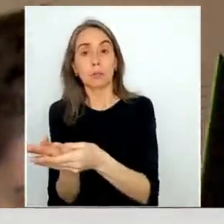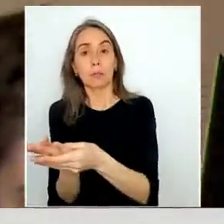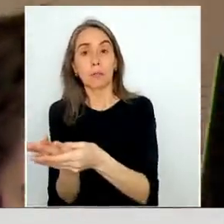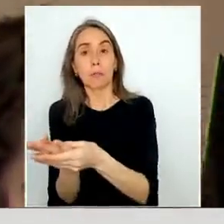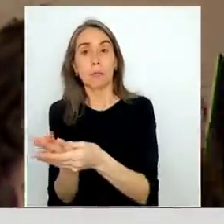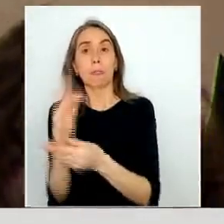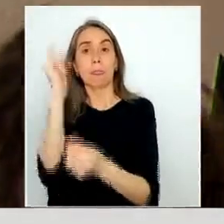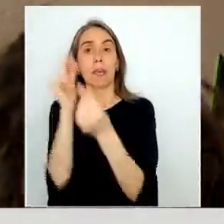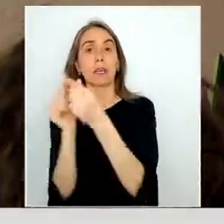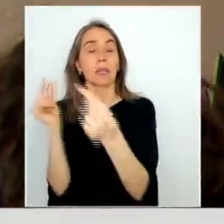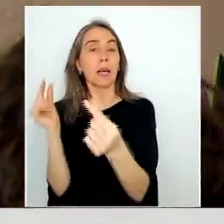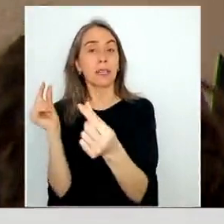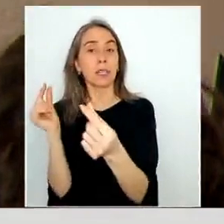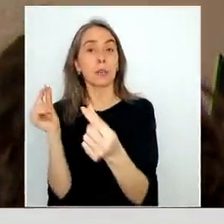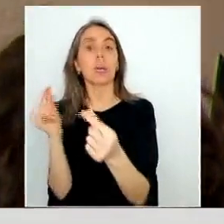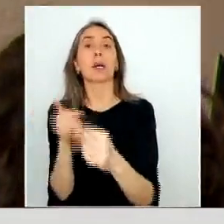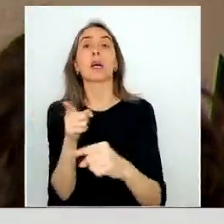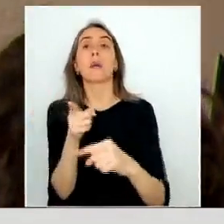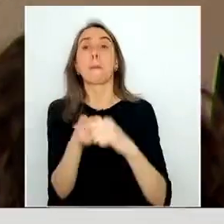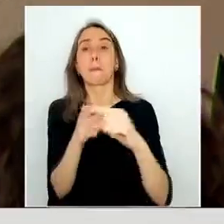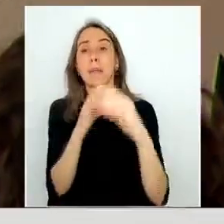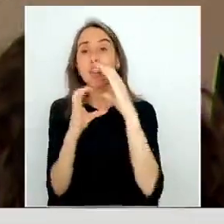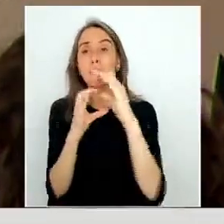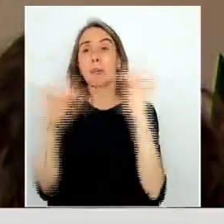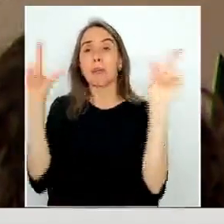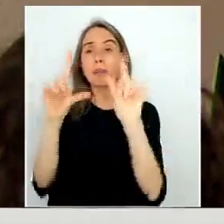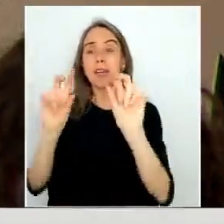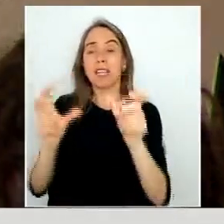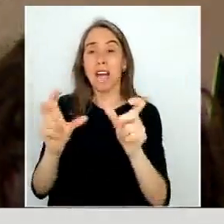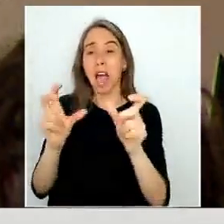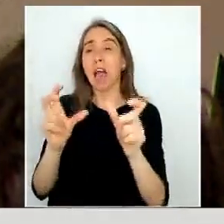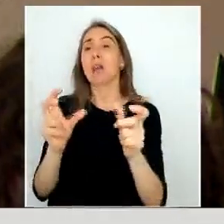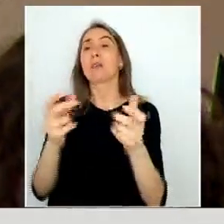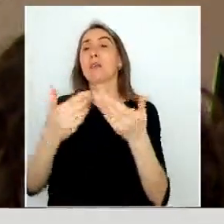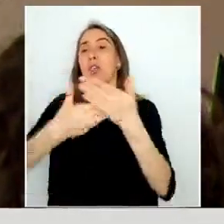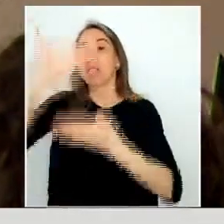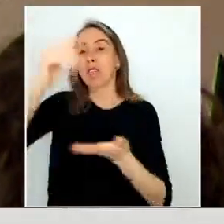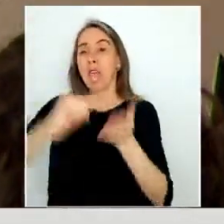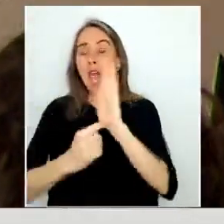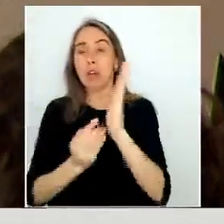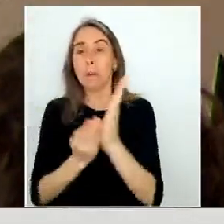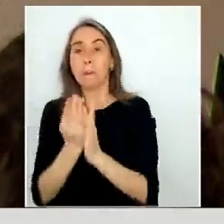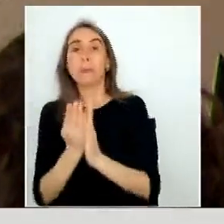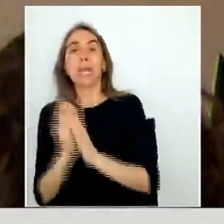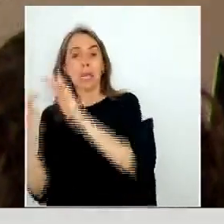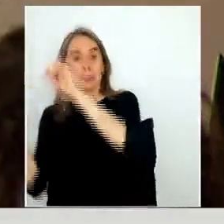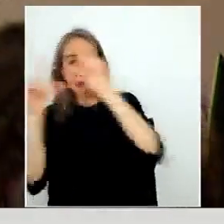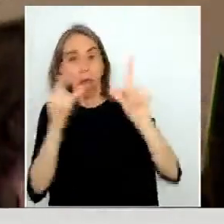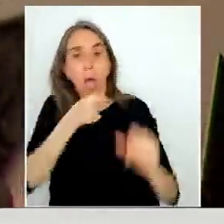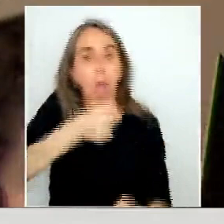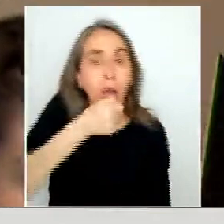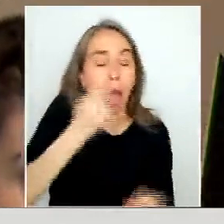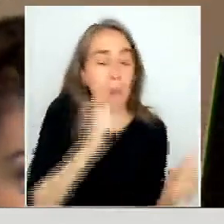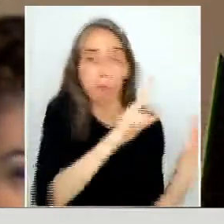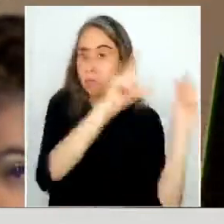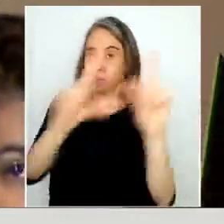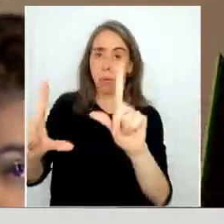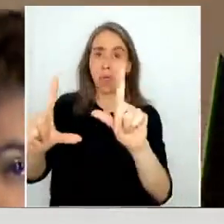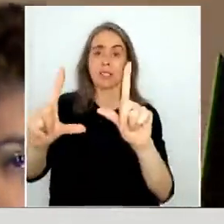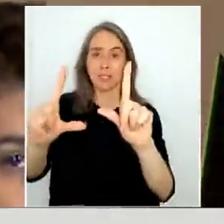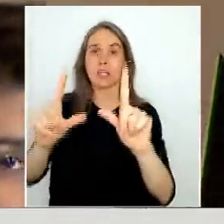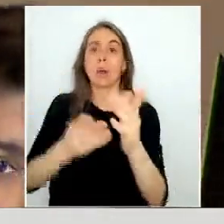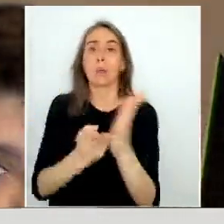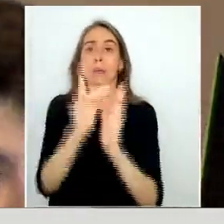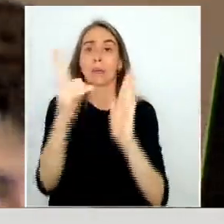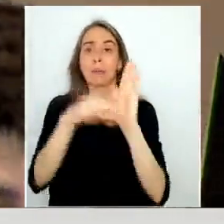medios de comunicación de manera sensacionalista llegan en la etapa inicial pero en la etapa posterior nadie hace ni siquiera una reparación